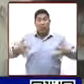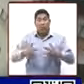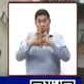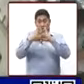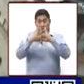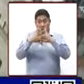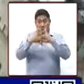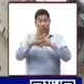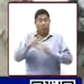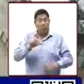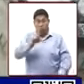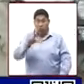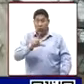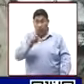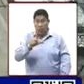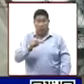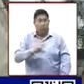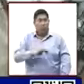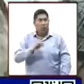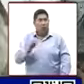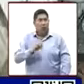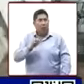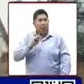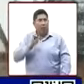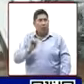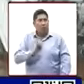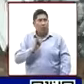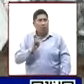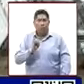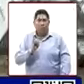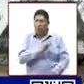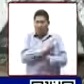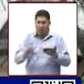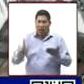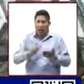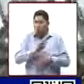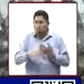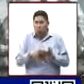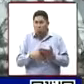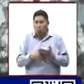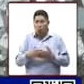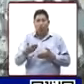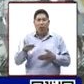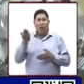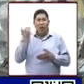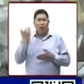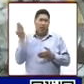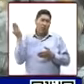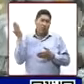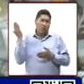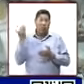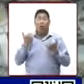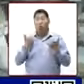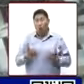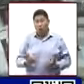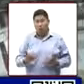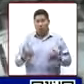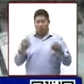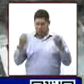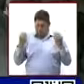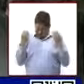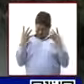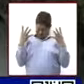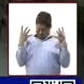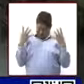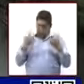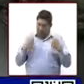desde lunes, martes, miércoles, jueves, viernes, el centro paseño bloqueado. Esta tarde